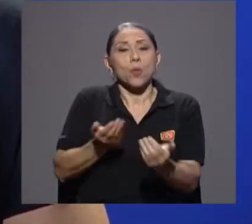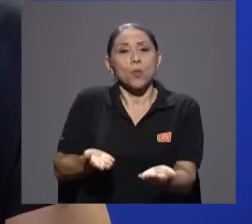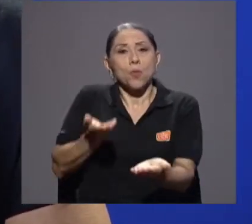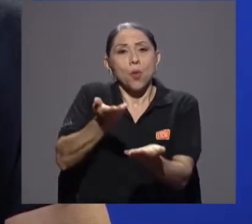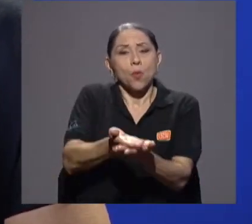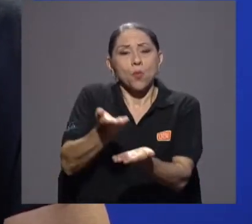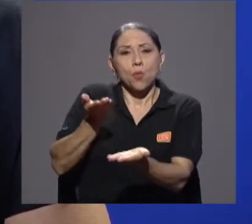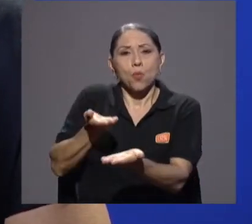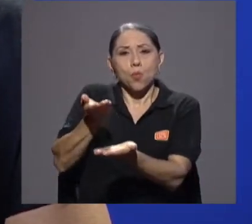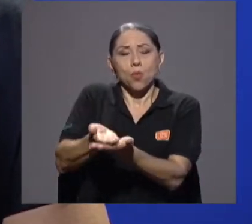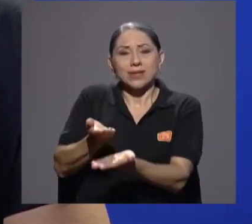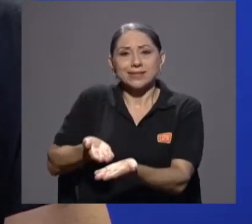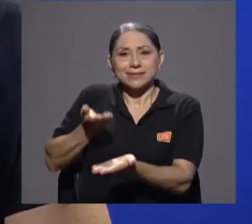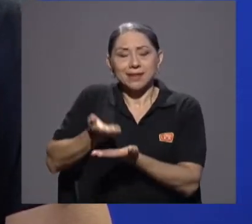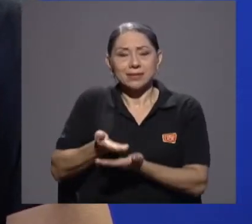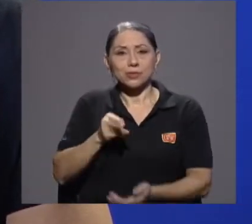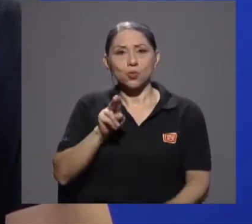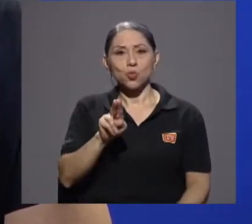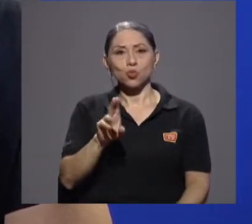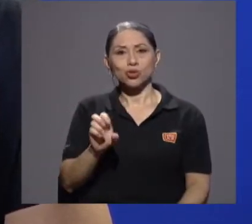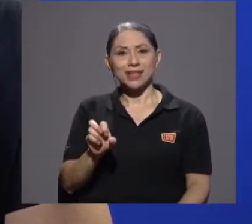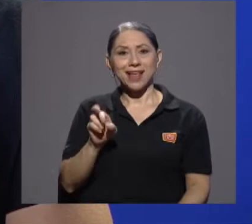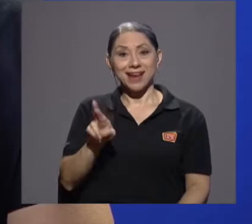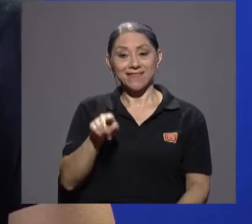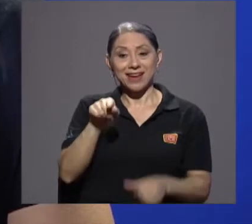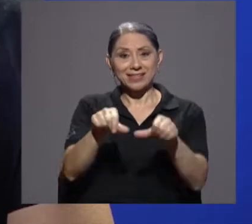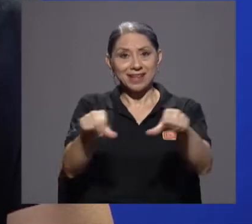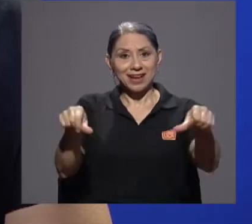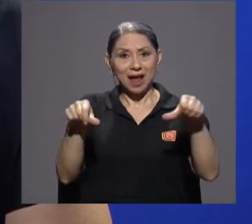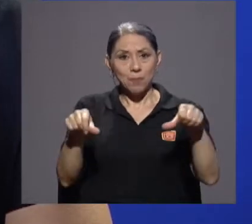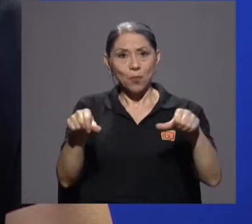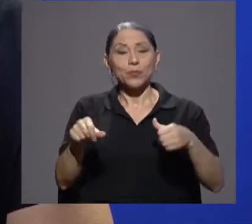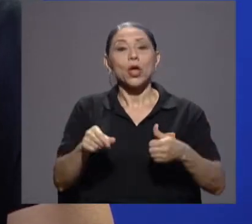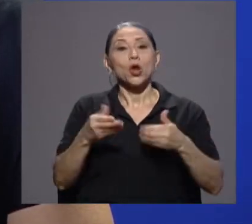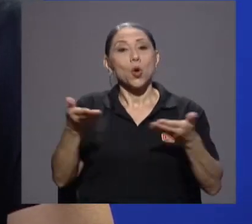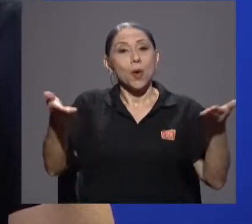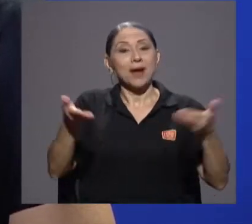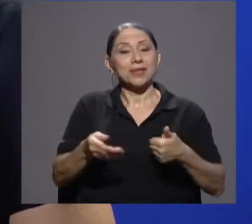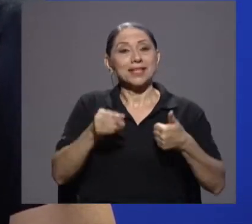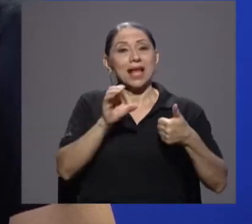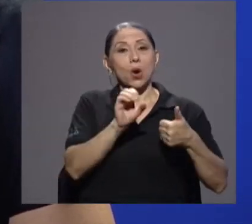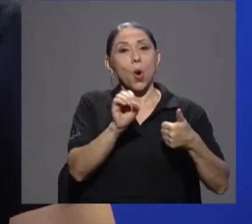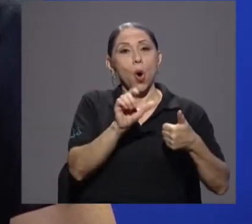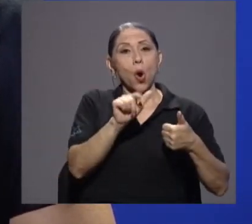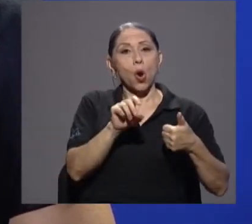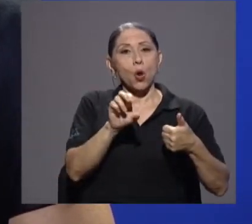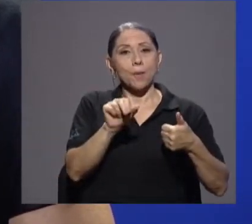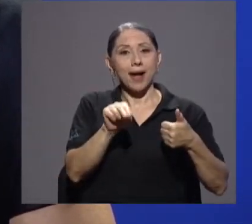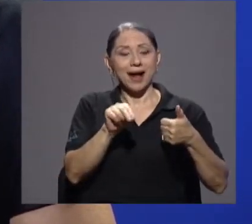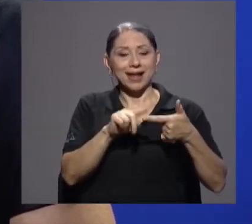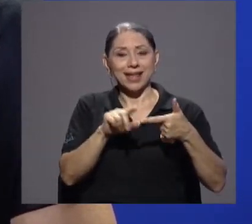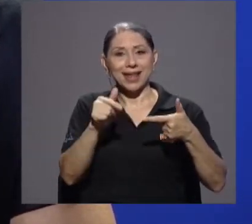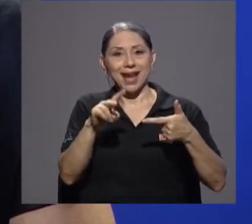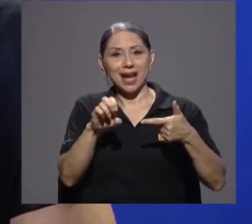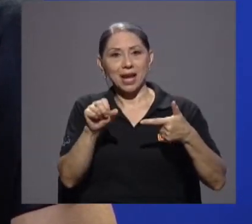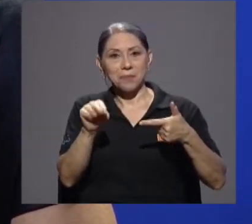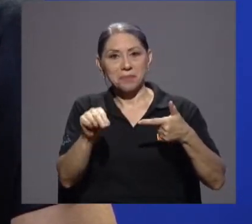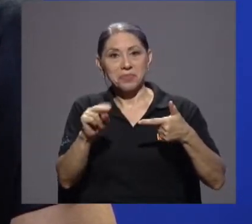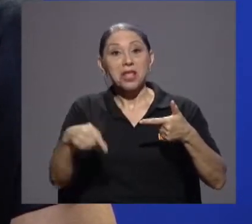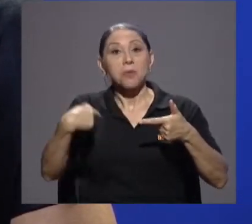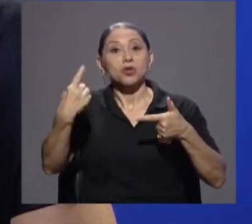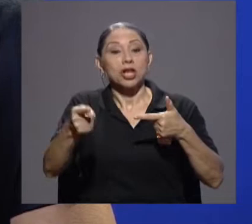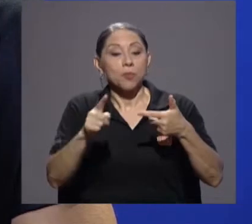en el campo, en este campo, las va a presentar don Olman y don Germán, y posteriormente una participación de